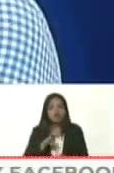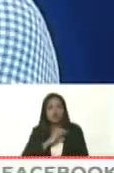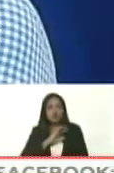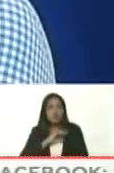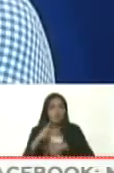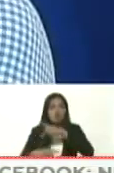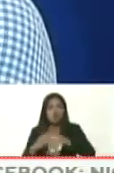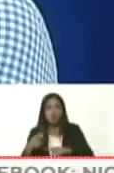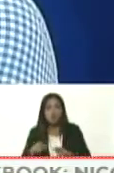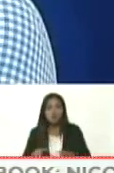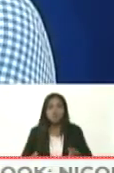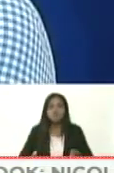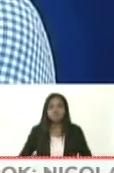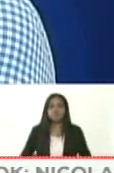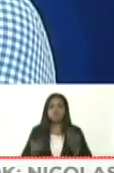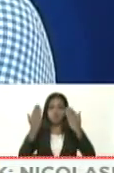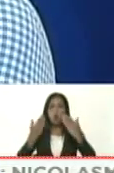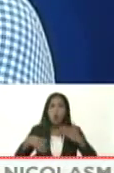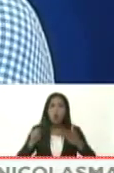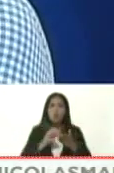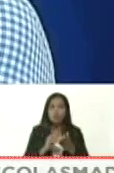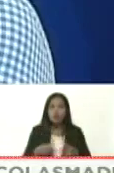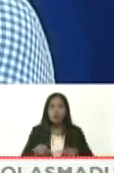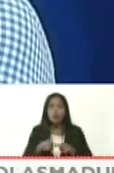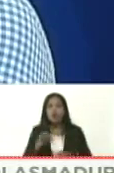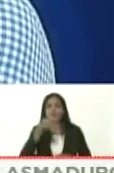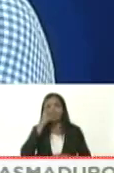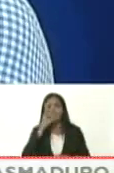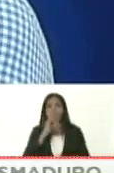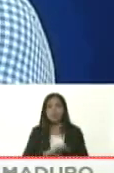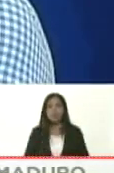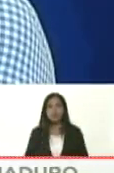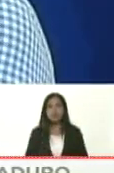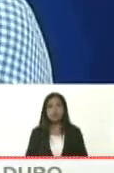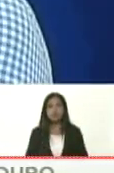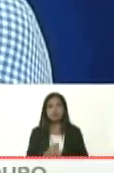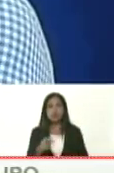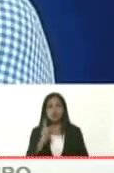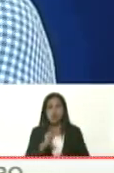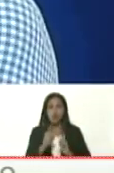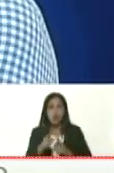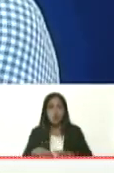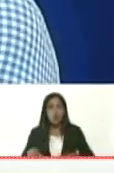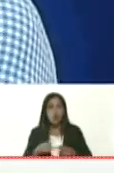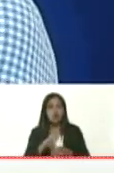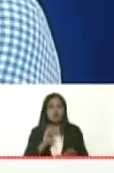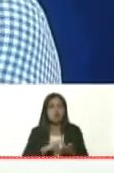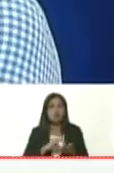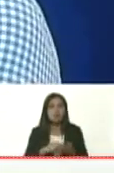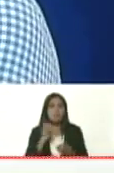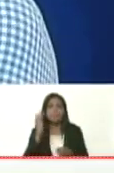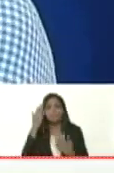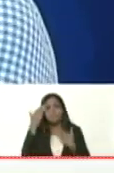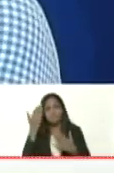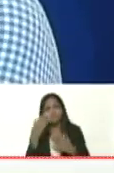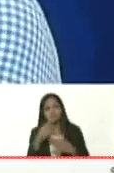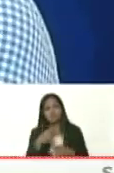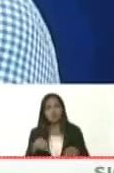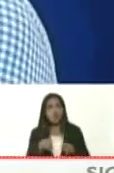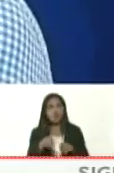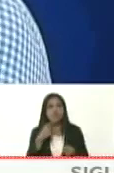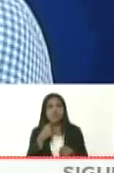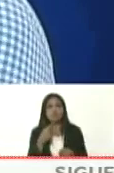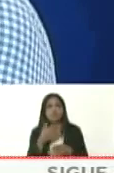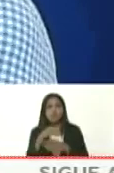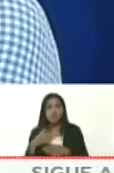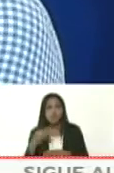país, y están levantando su finca de café. Eso está pasando en varias partes de Miranda. Le mandan saludos y le dicen que, aunque